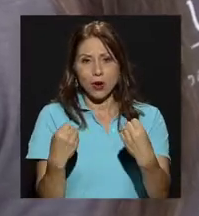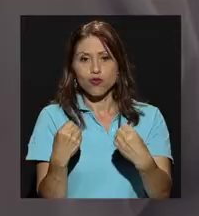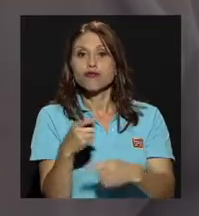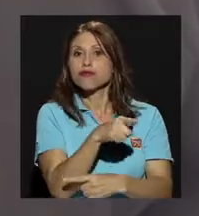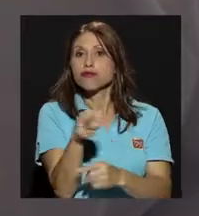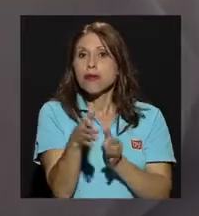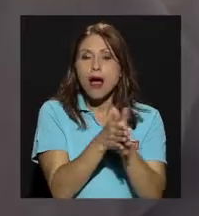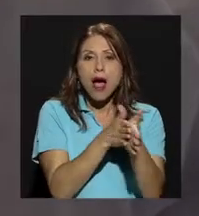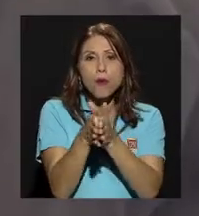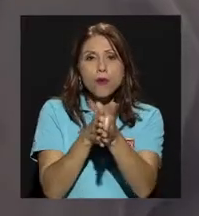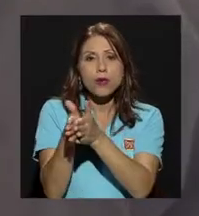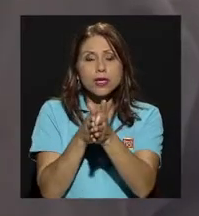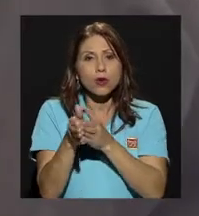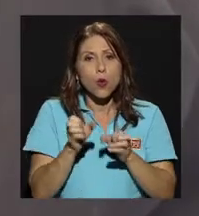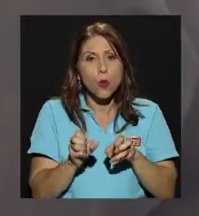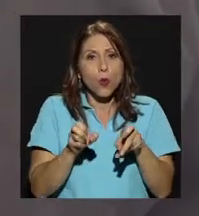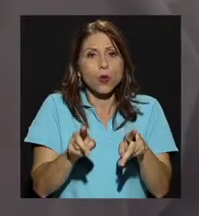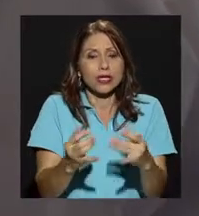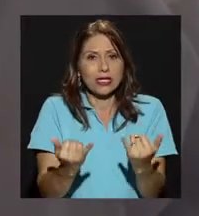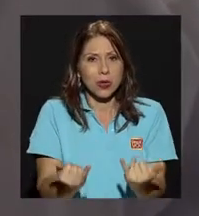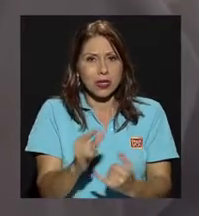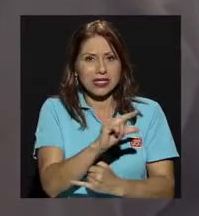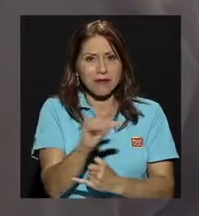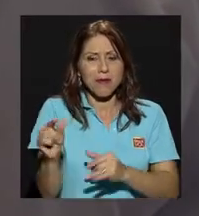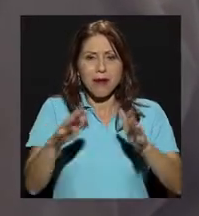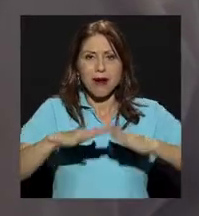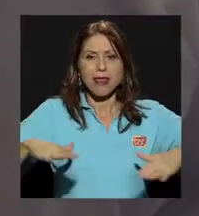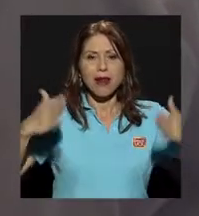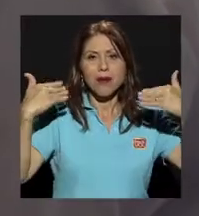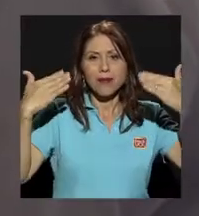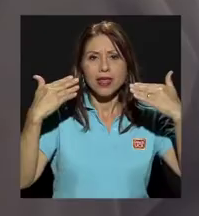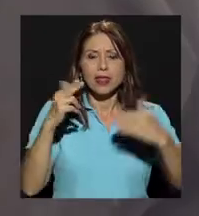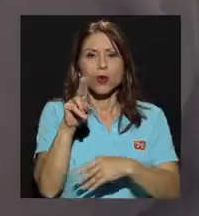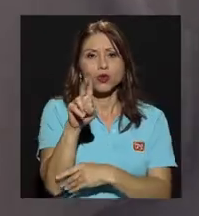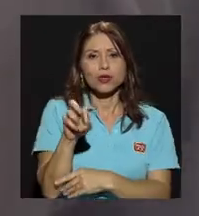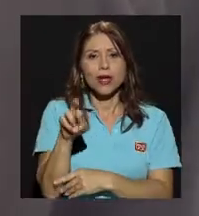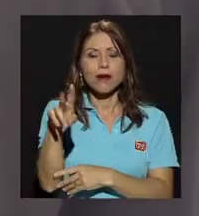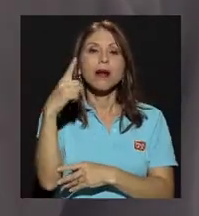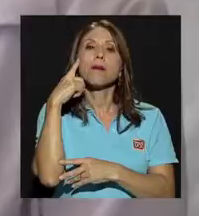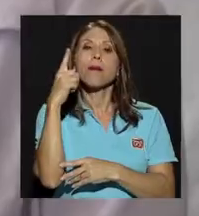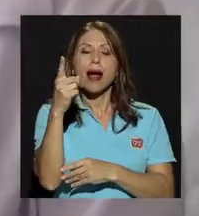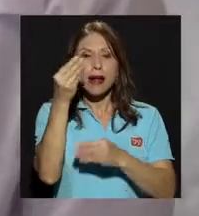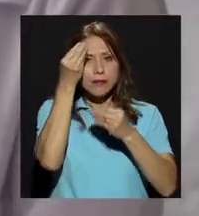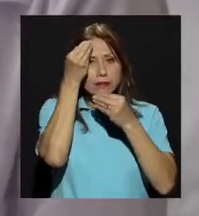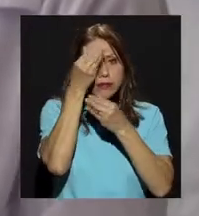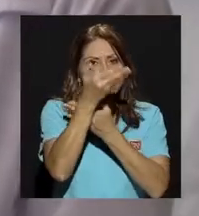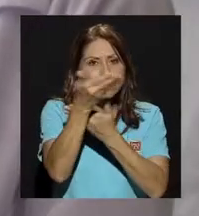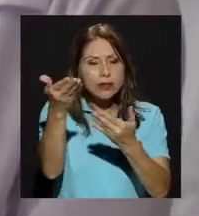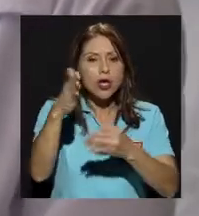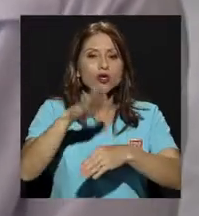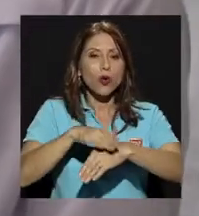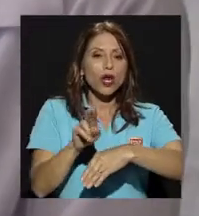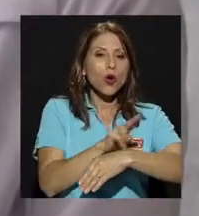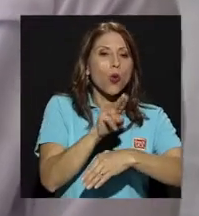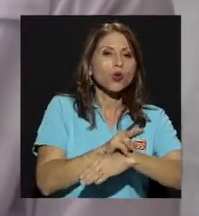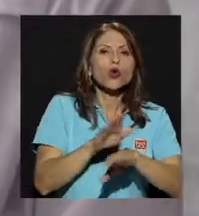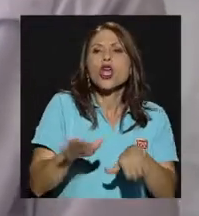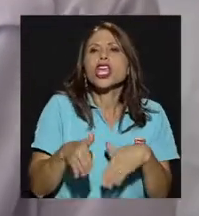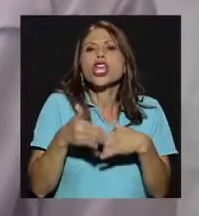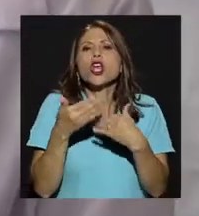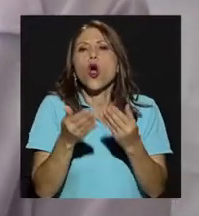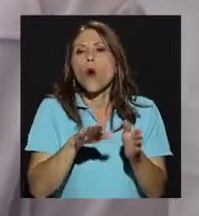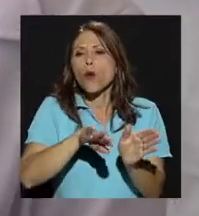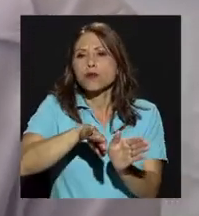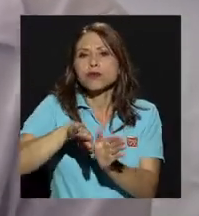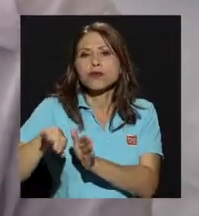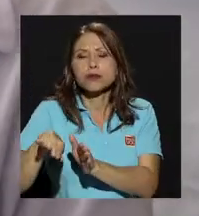salud aprovecharon los espacios de la Semana del Ambiente en la UCR para crear conciencia sobre el uso y el descarte